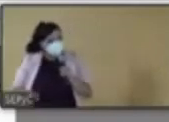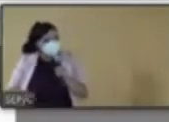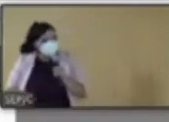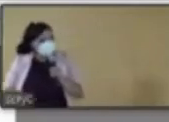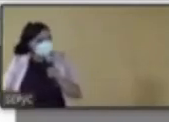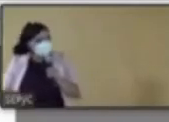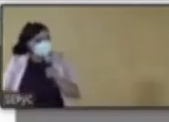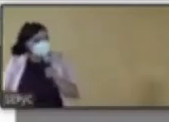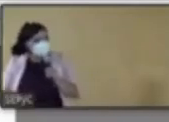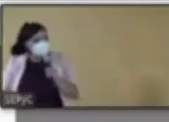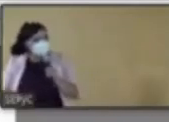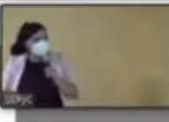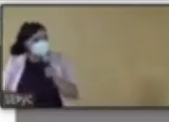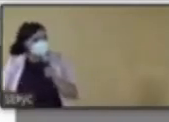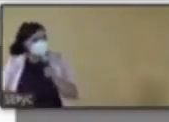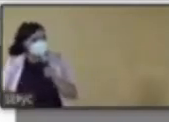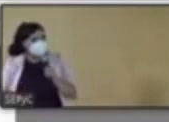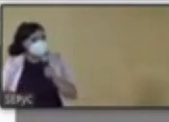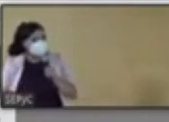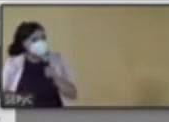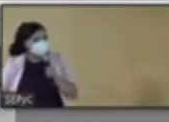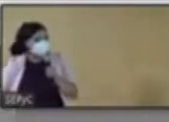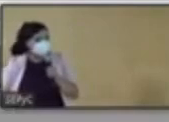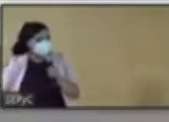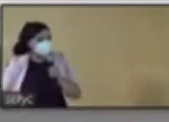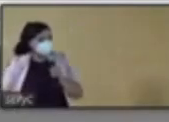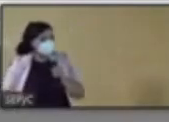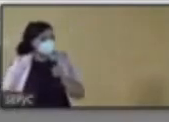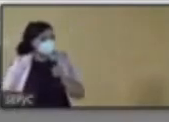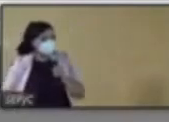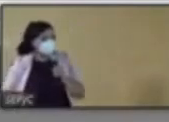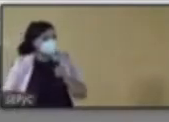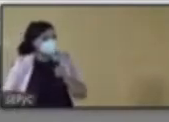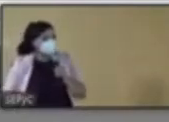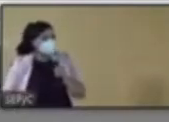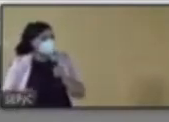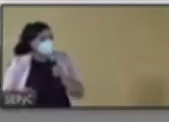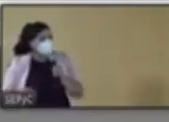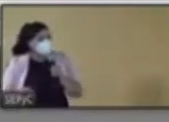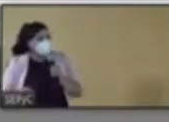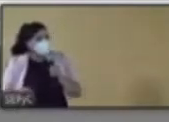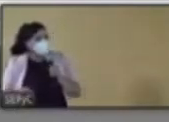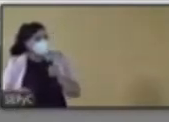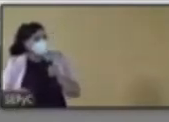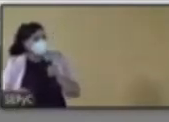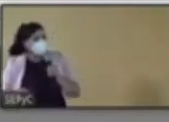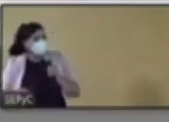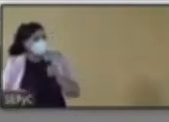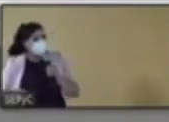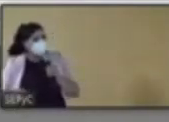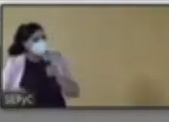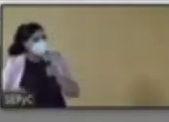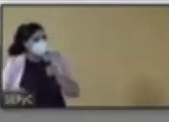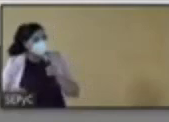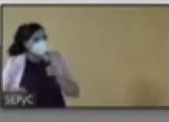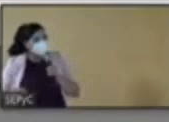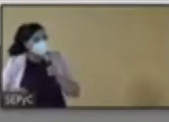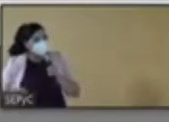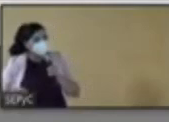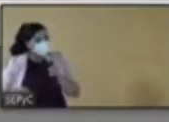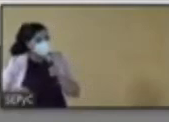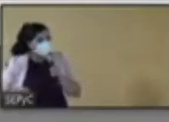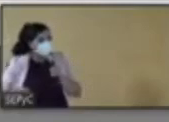y en su caso continuamos para culminar con el proceso de la firma. Aparece nuestro CURP y